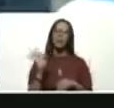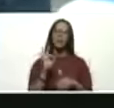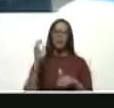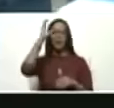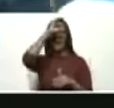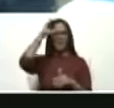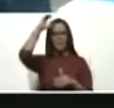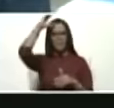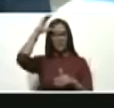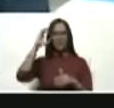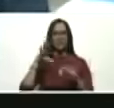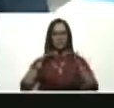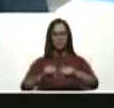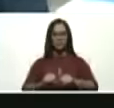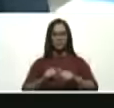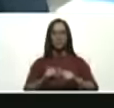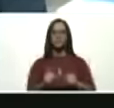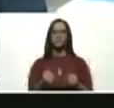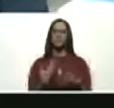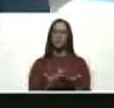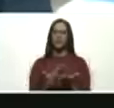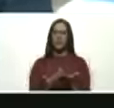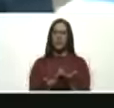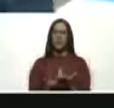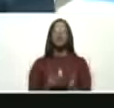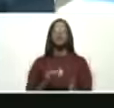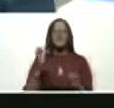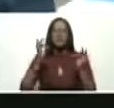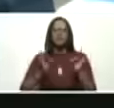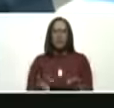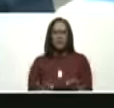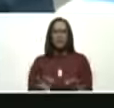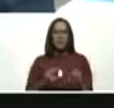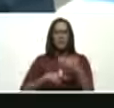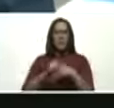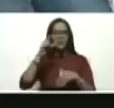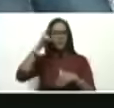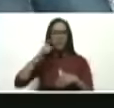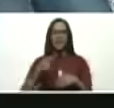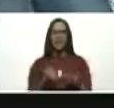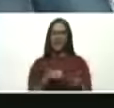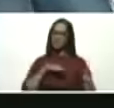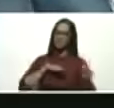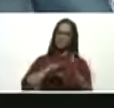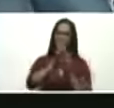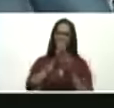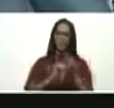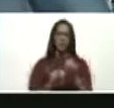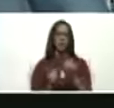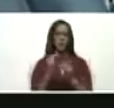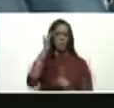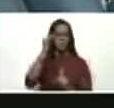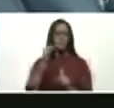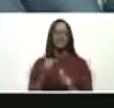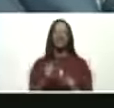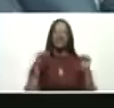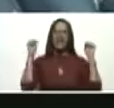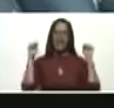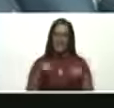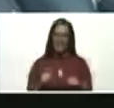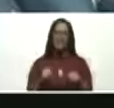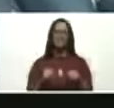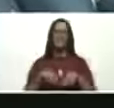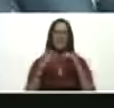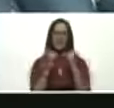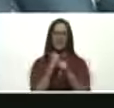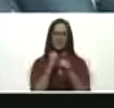capacidad instalada, sostenida, y seguramente vamos en estos días a romper récord de producción, presidente. Esta es la clase obrera, presidente,